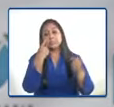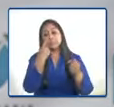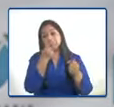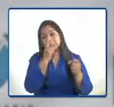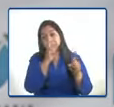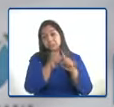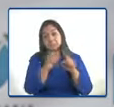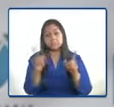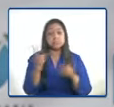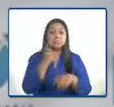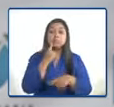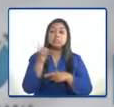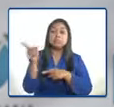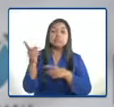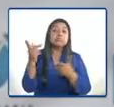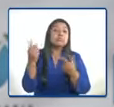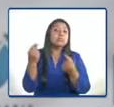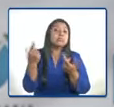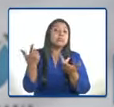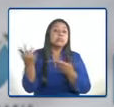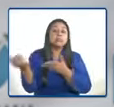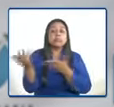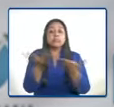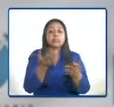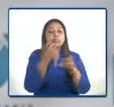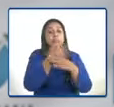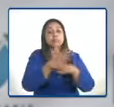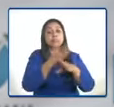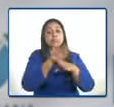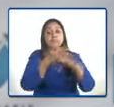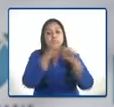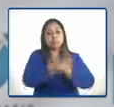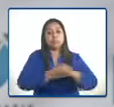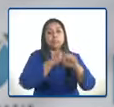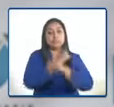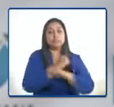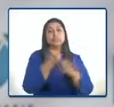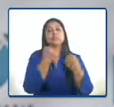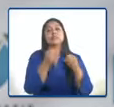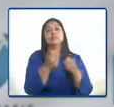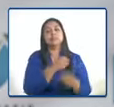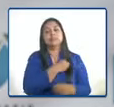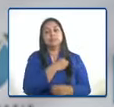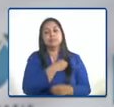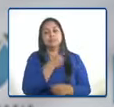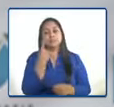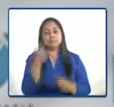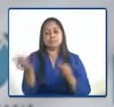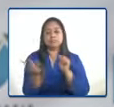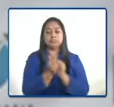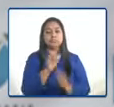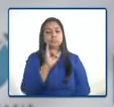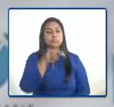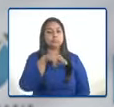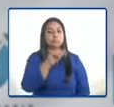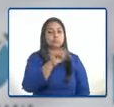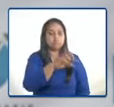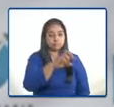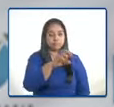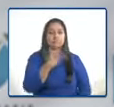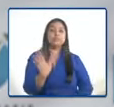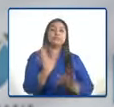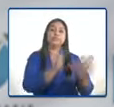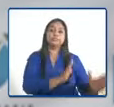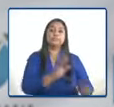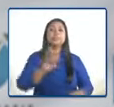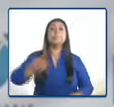autoridades qué acciones estratégicas puestas en los informes quieren desarrollar en conjunto con el INAP. Para el otro año tenemos